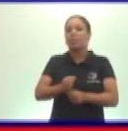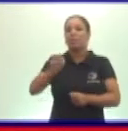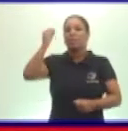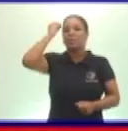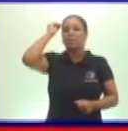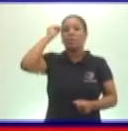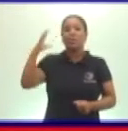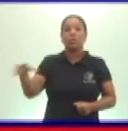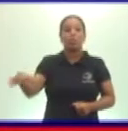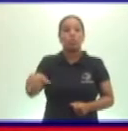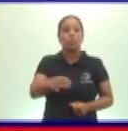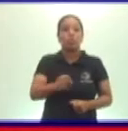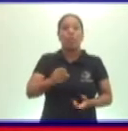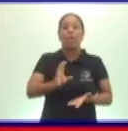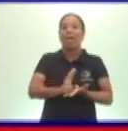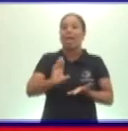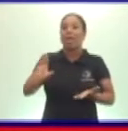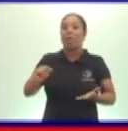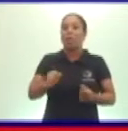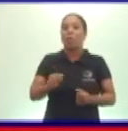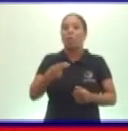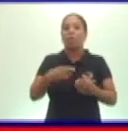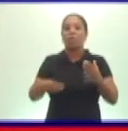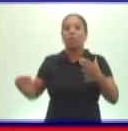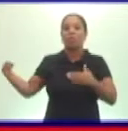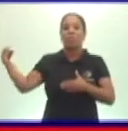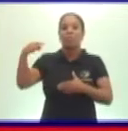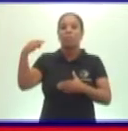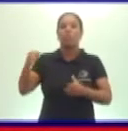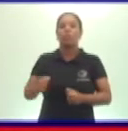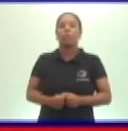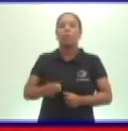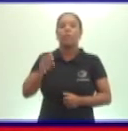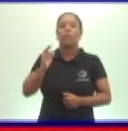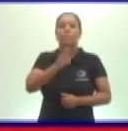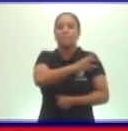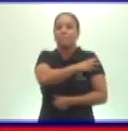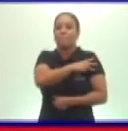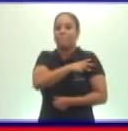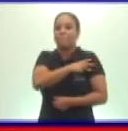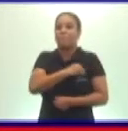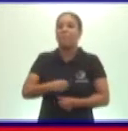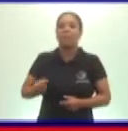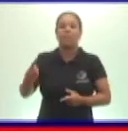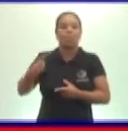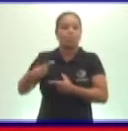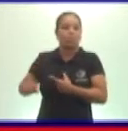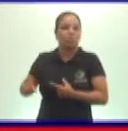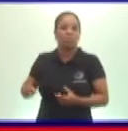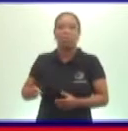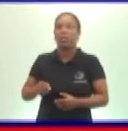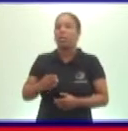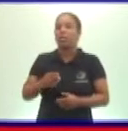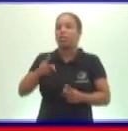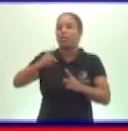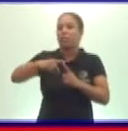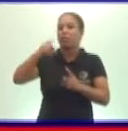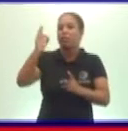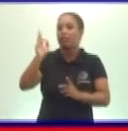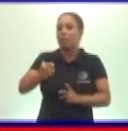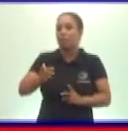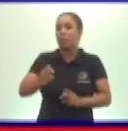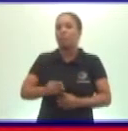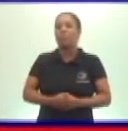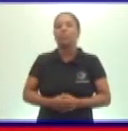de la educación del nivel medio superior, de la educación preuniversitaria y de las restantes educaciones, como la enseñanza técnica profesional,